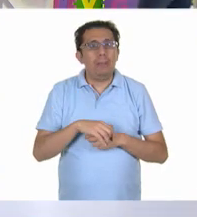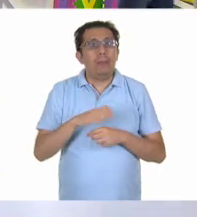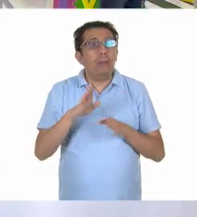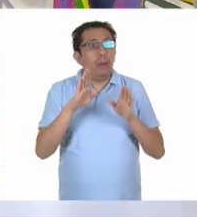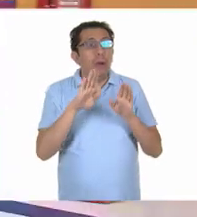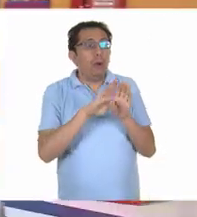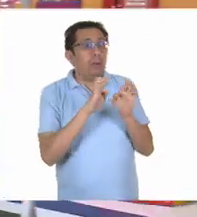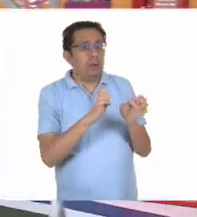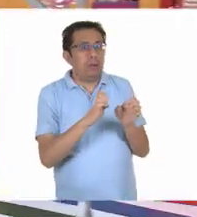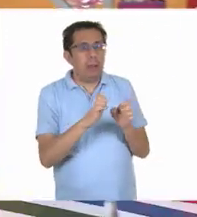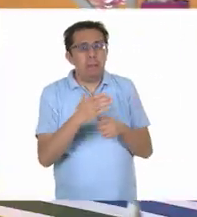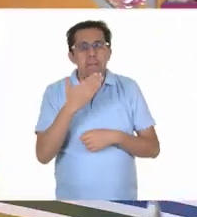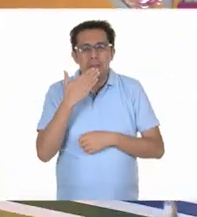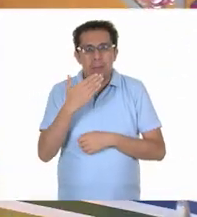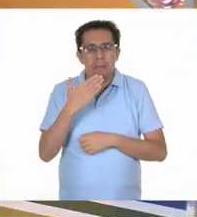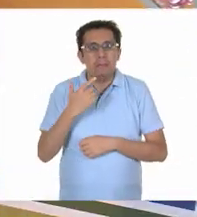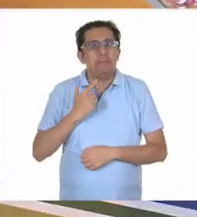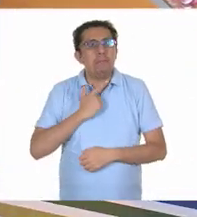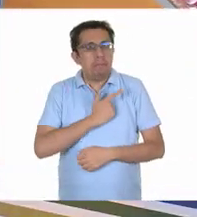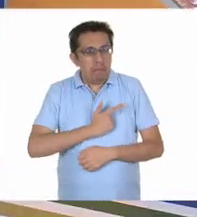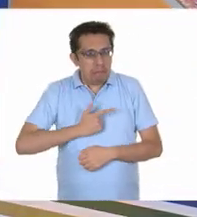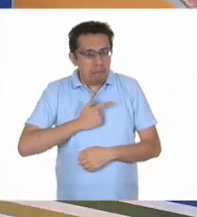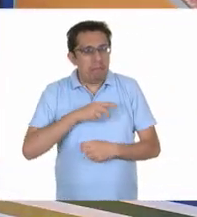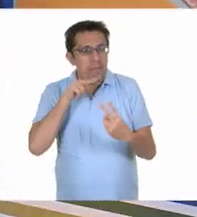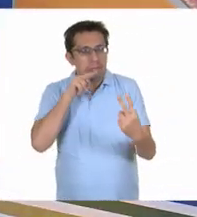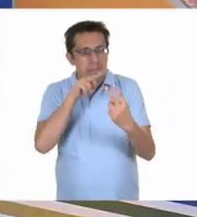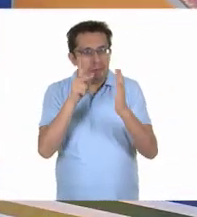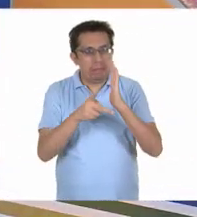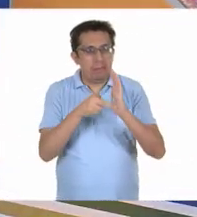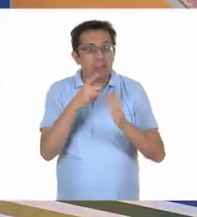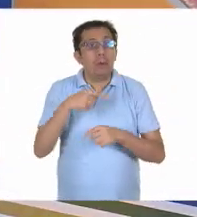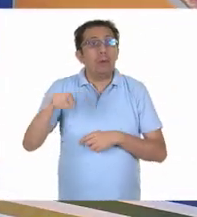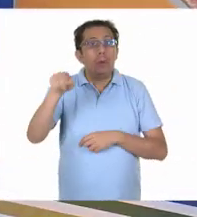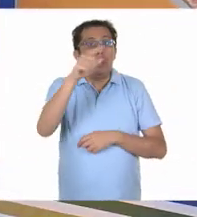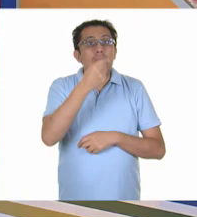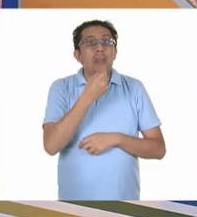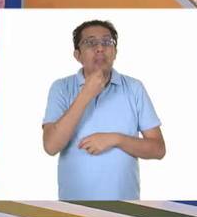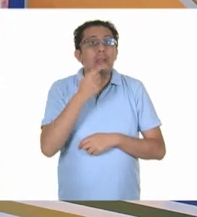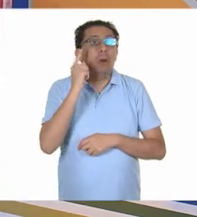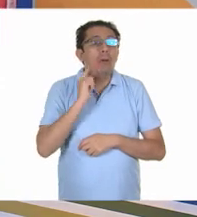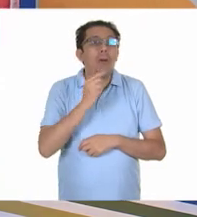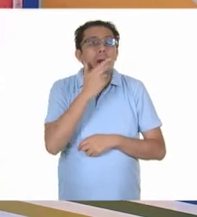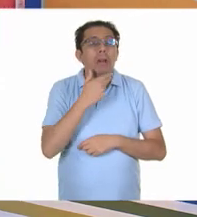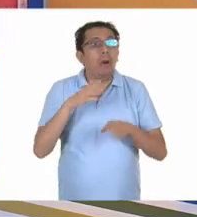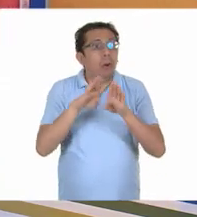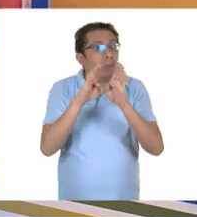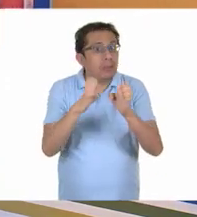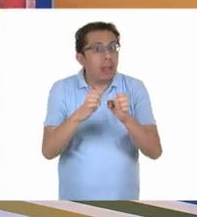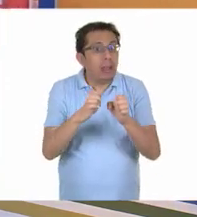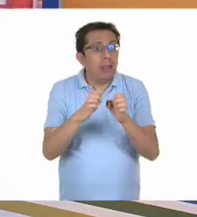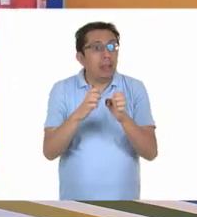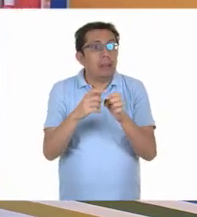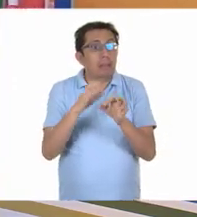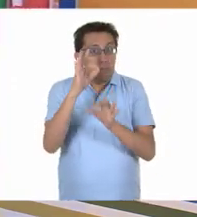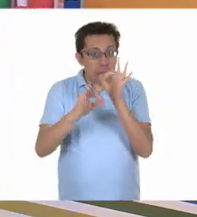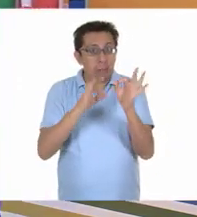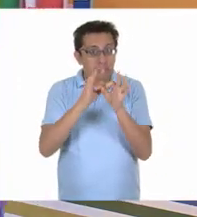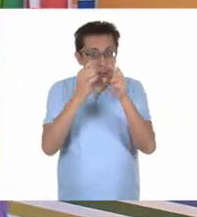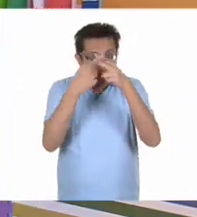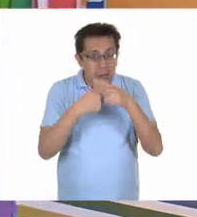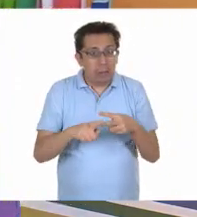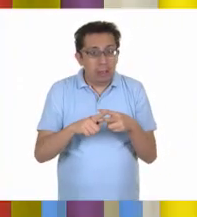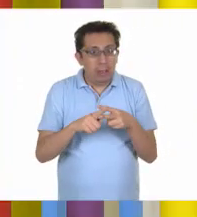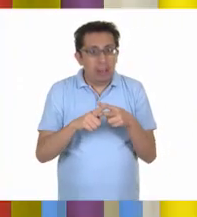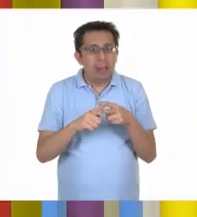Muy bien. Me da gusto verte nuevamente en esta clase y también ustedes, niñas y niños. ¿Cómo están? ¿Listos para empezar? ¡Sí!